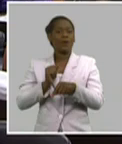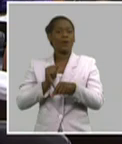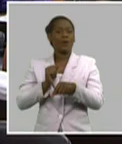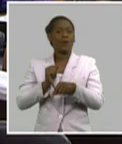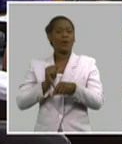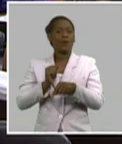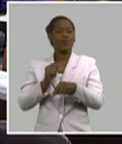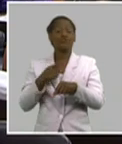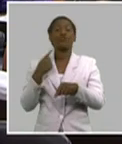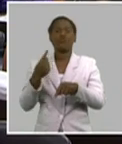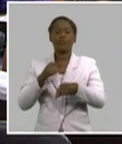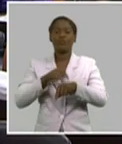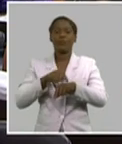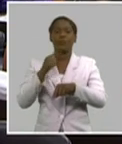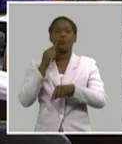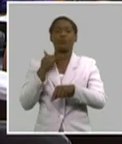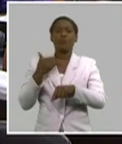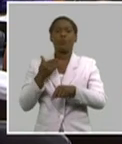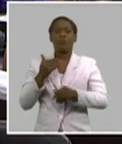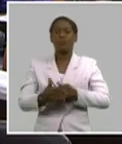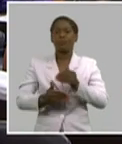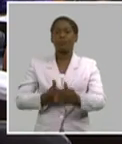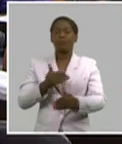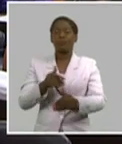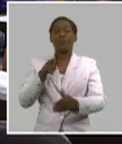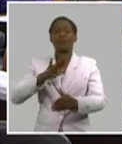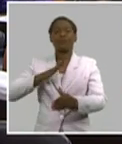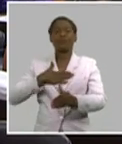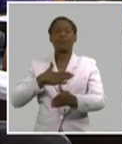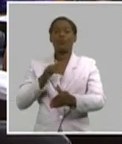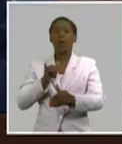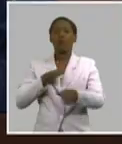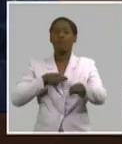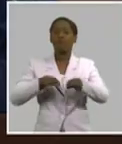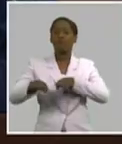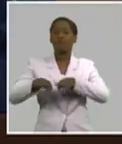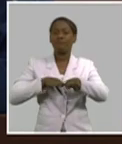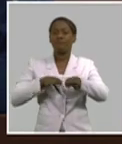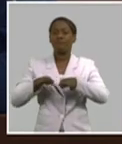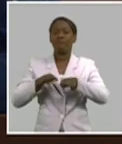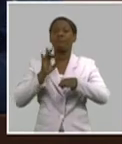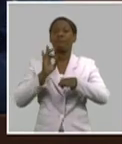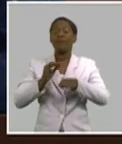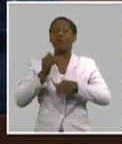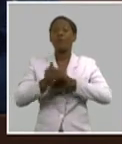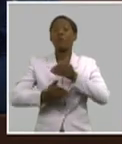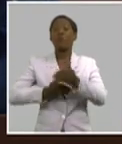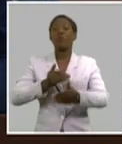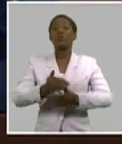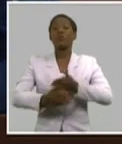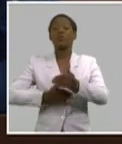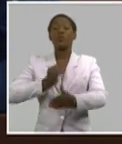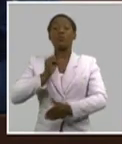Tenemos que ver entonces esto como un proceso de gestión o como un proceso de dirección. La política de cuadro es un proceso que se dirige también.